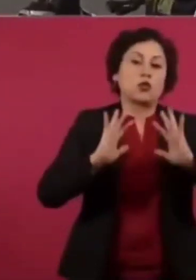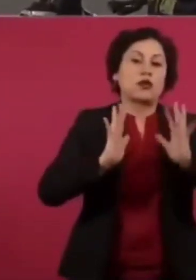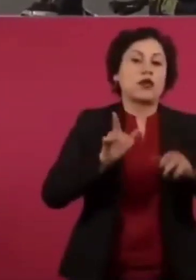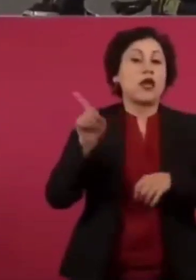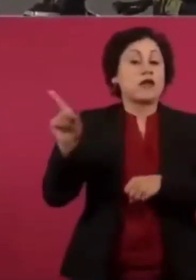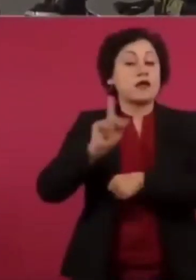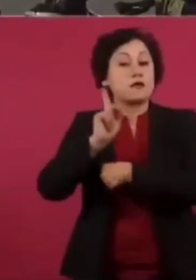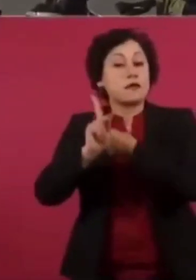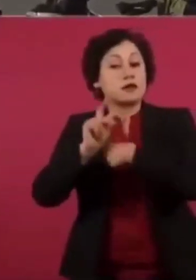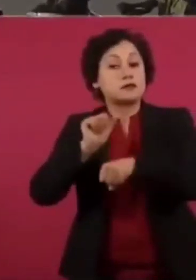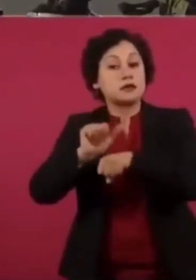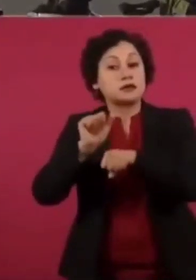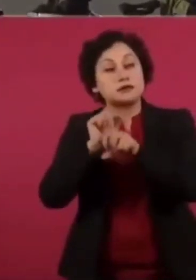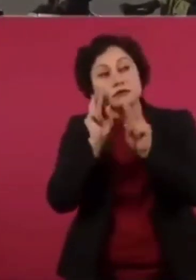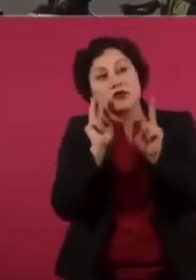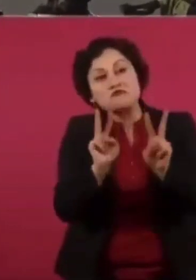mucho.